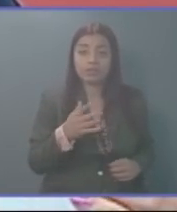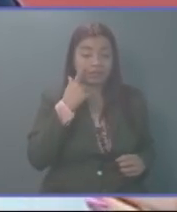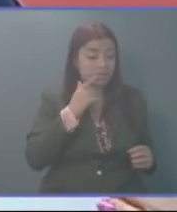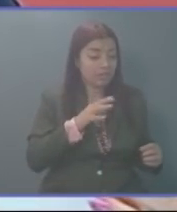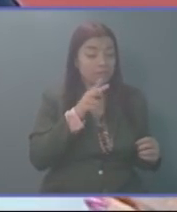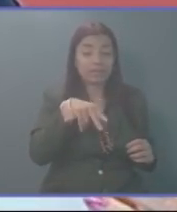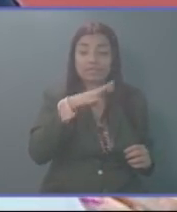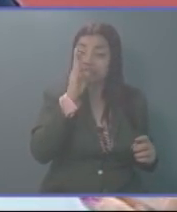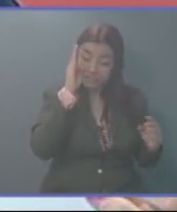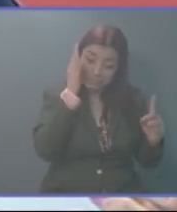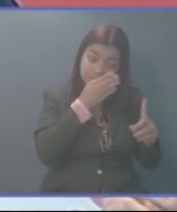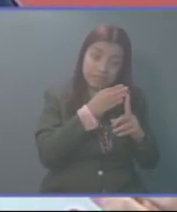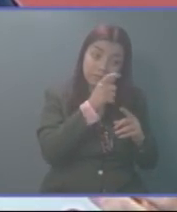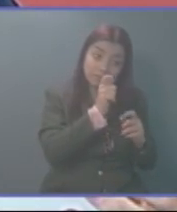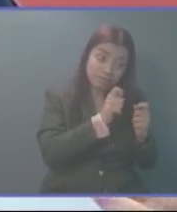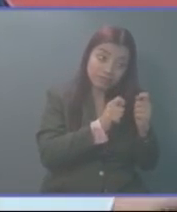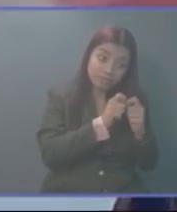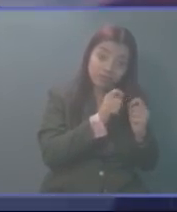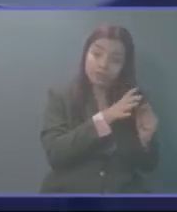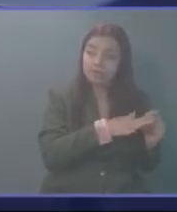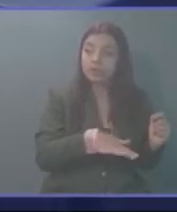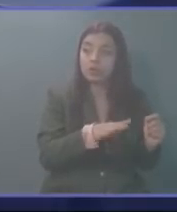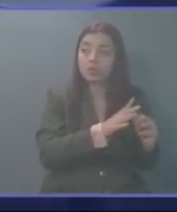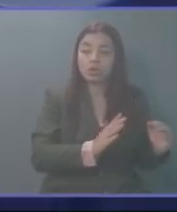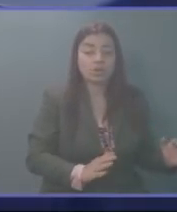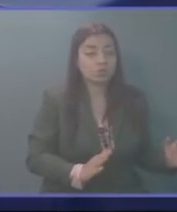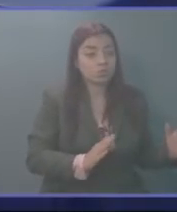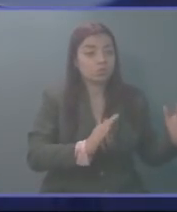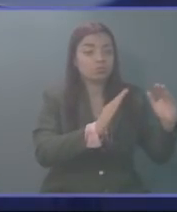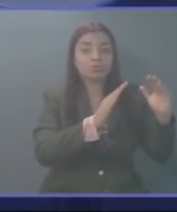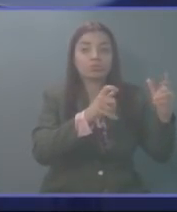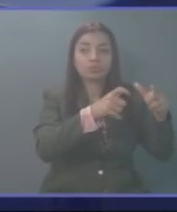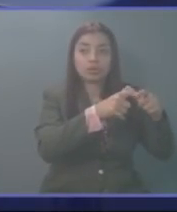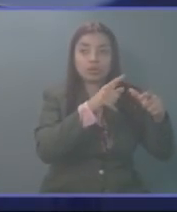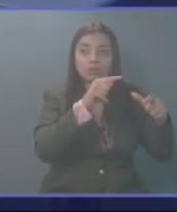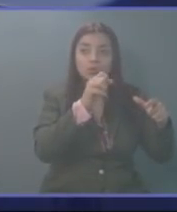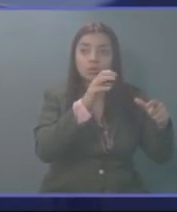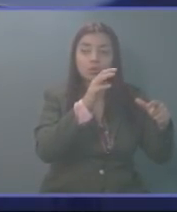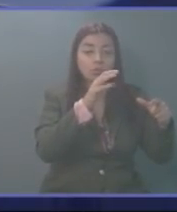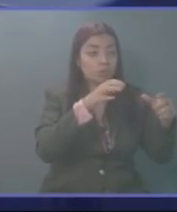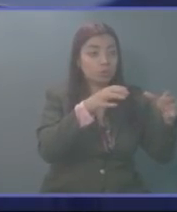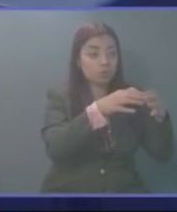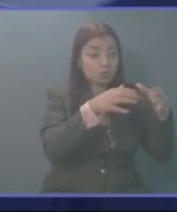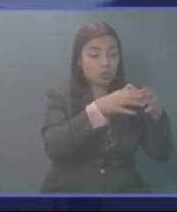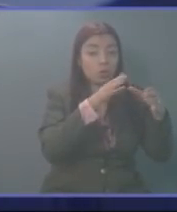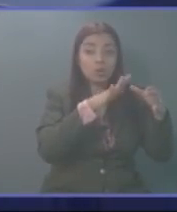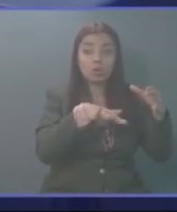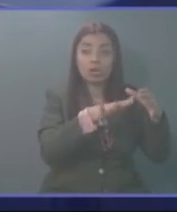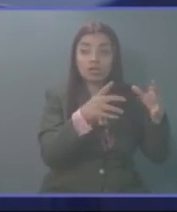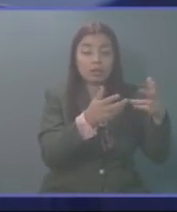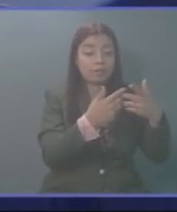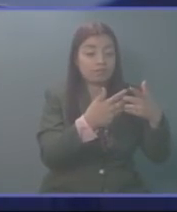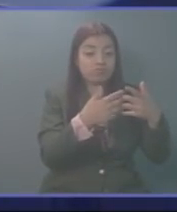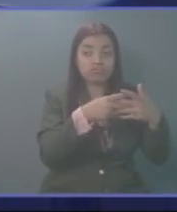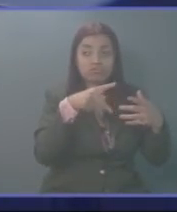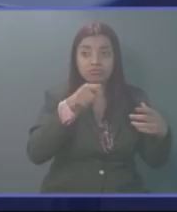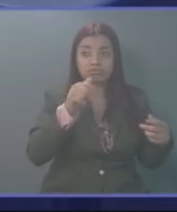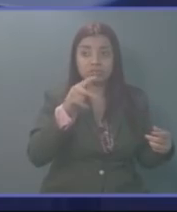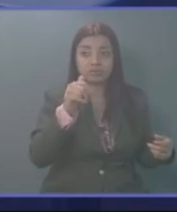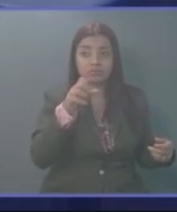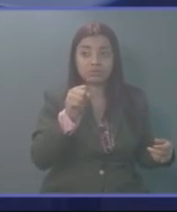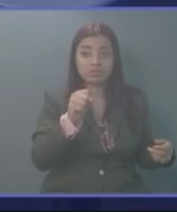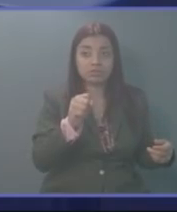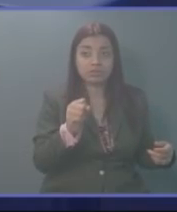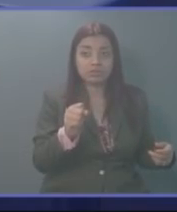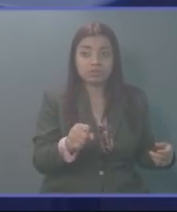bocatoma de la planta potabilizadora de Las Pavas. Ese tipo de agua, como es